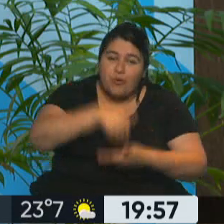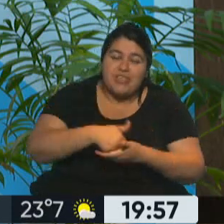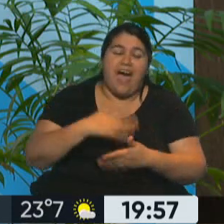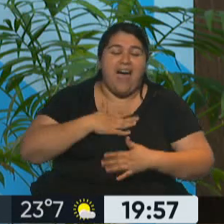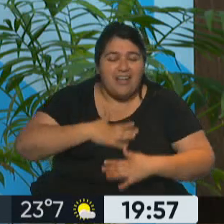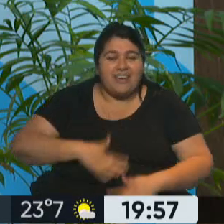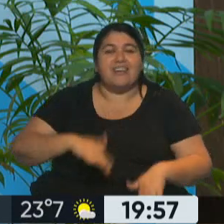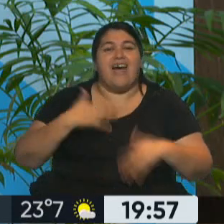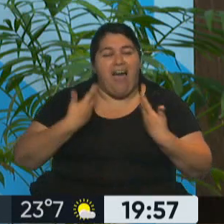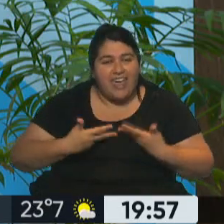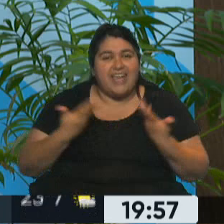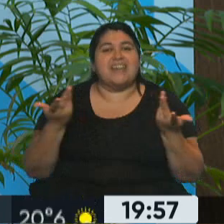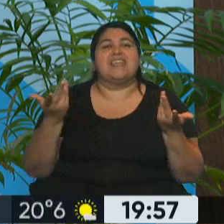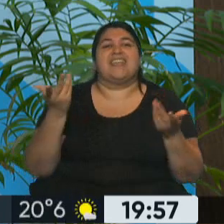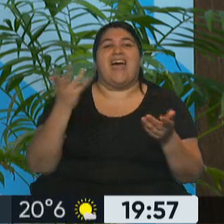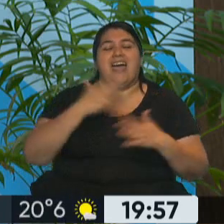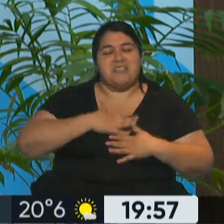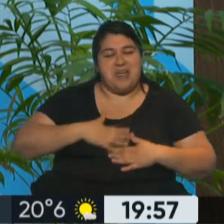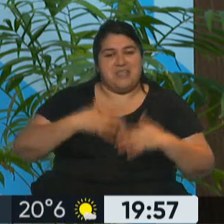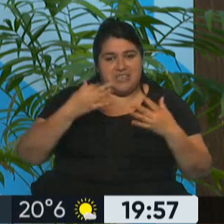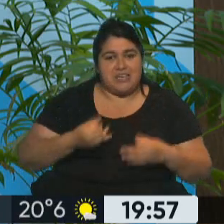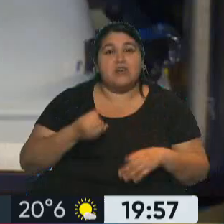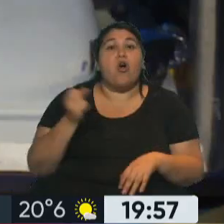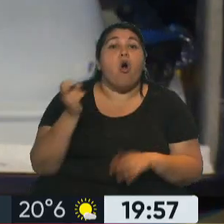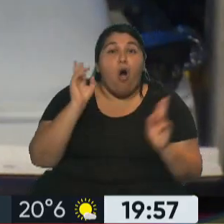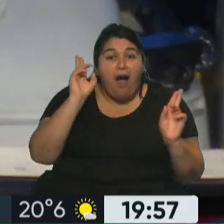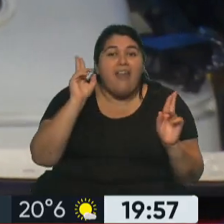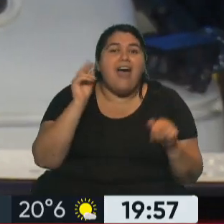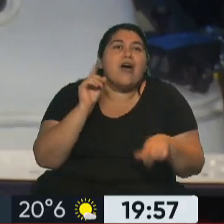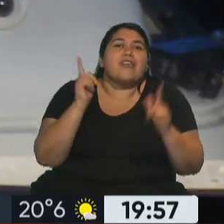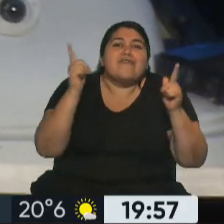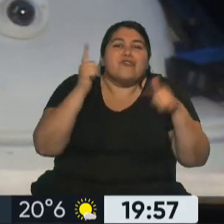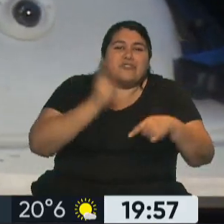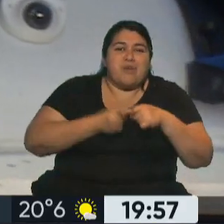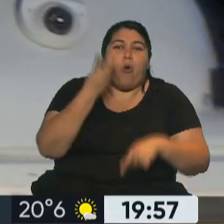tranquilidad, y que sea un buen domingo de 40 años de democracia.